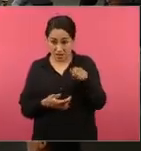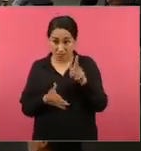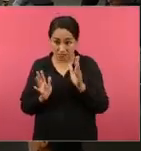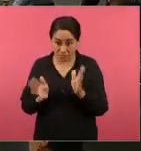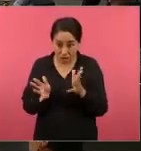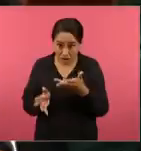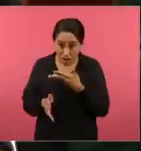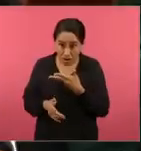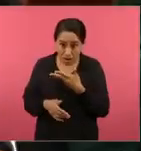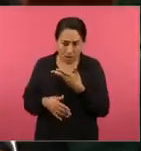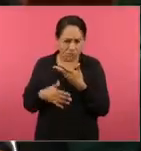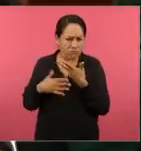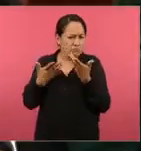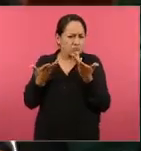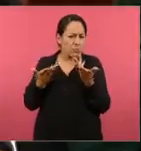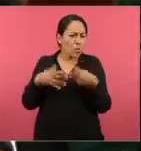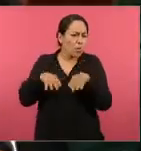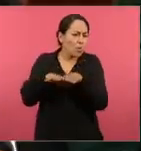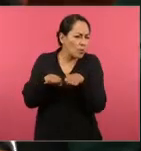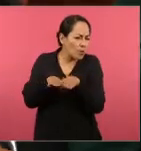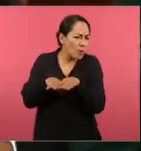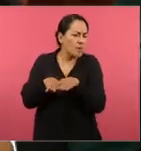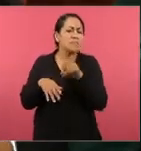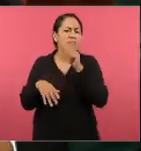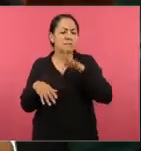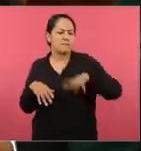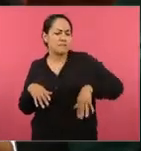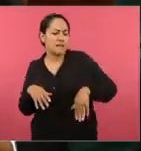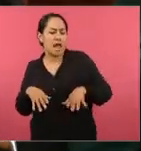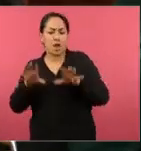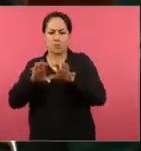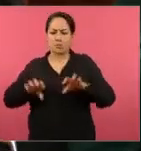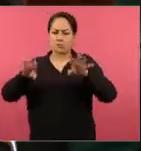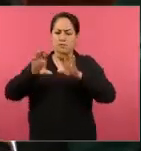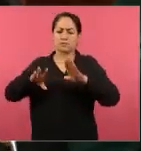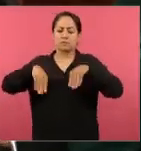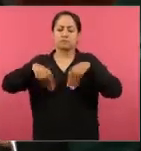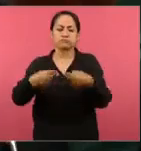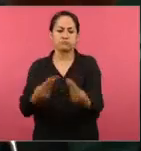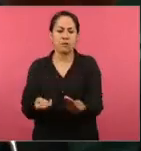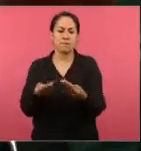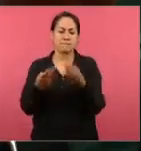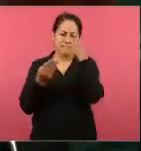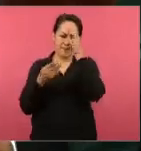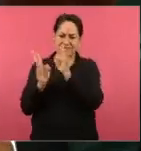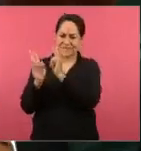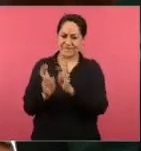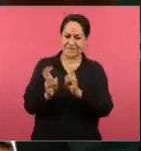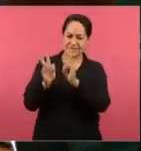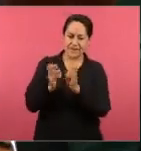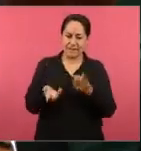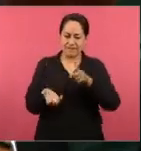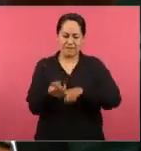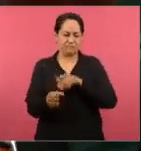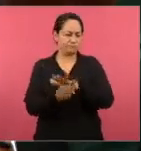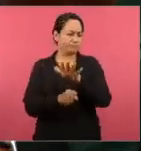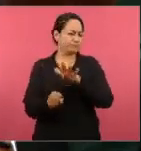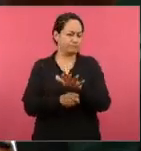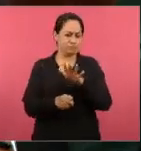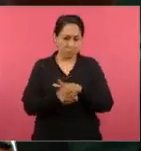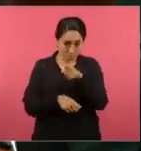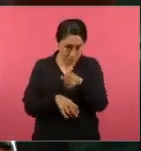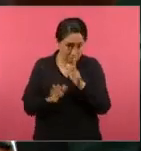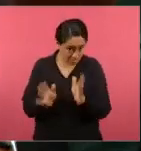unos discos duros que les van a entregar, me parece, con materiales didácticos, y estos también se van